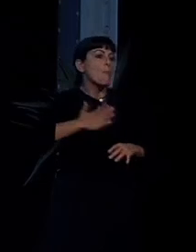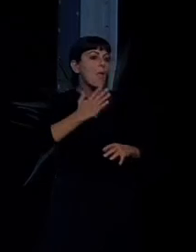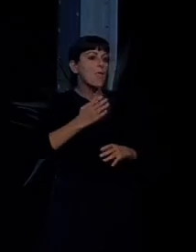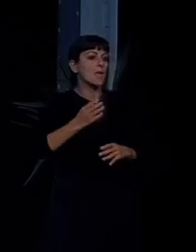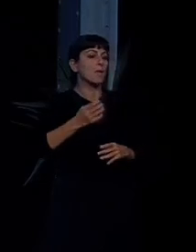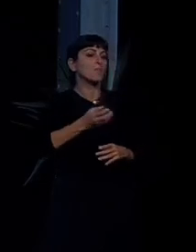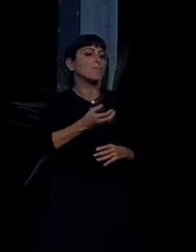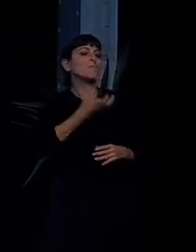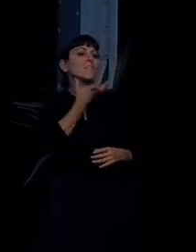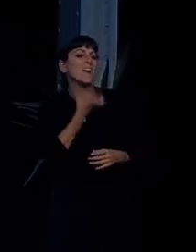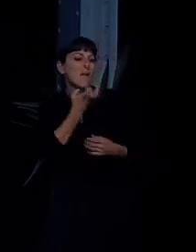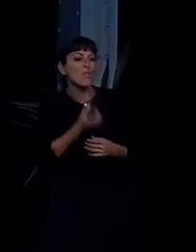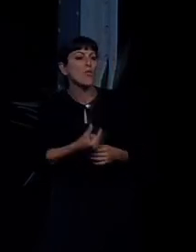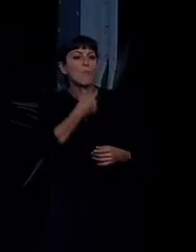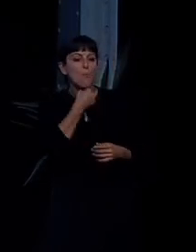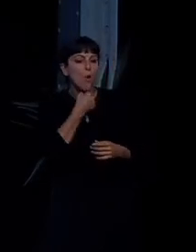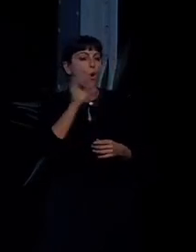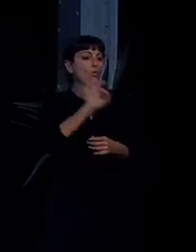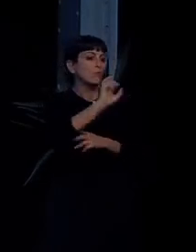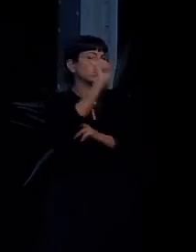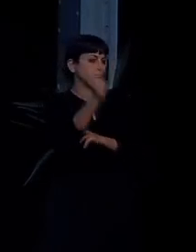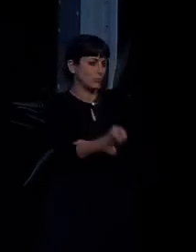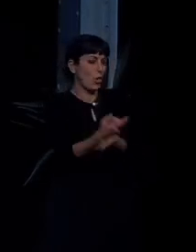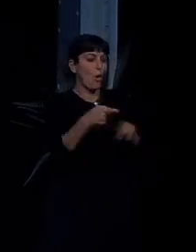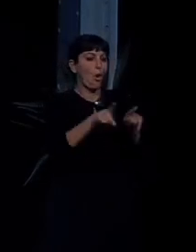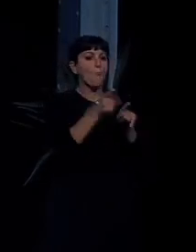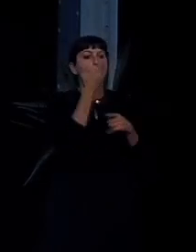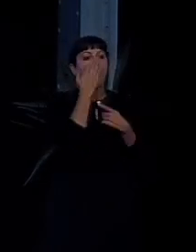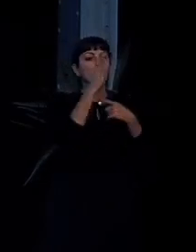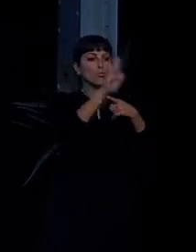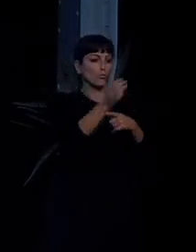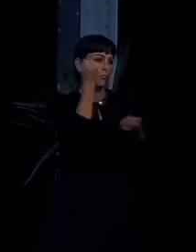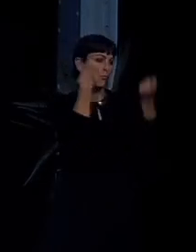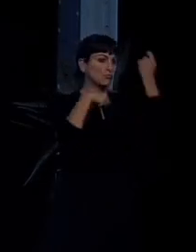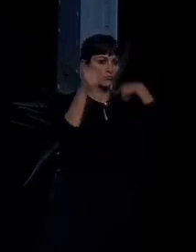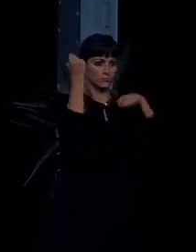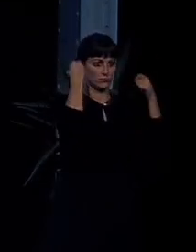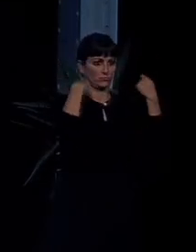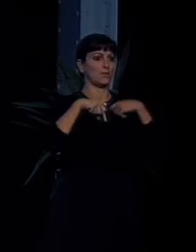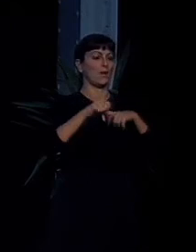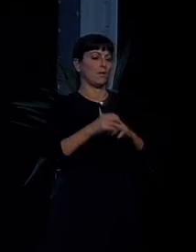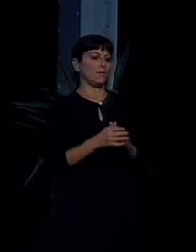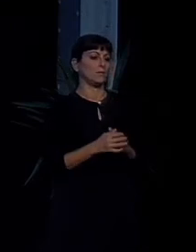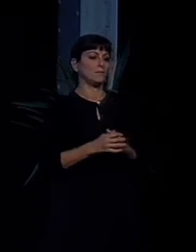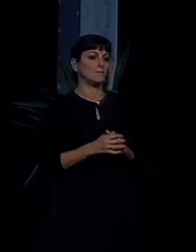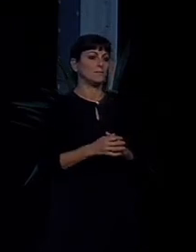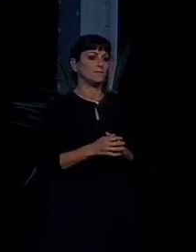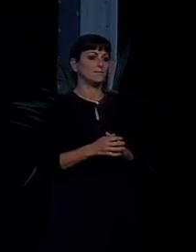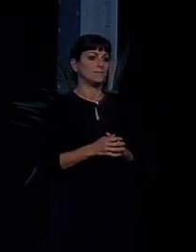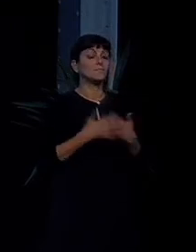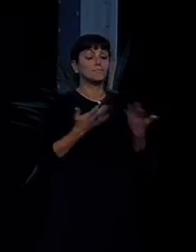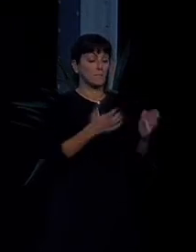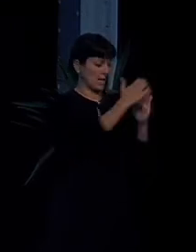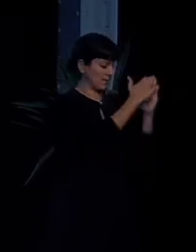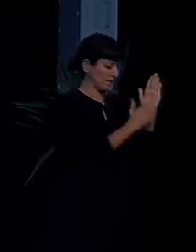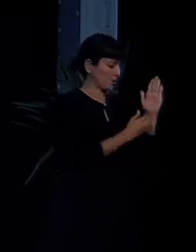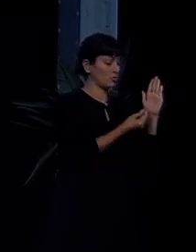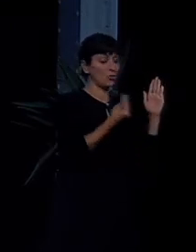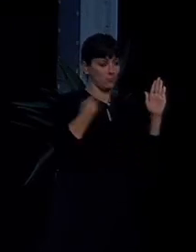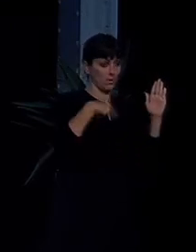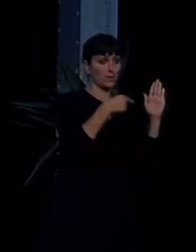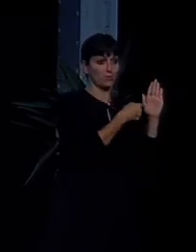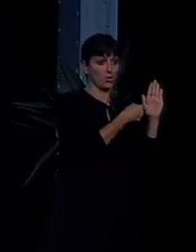formato, pero su objetivo es proponer reglas de conducta, ¿no? Y en este sentido, aplicar los textos prescriptivos como